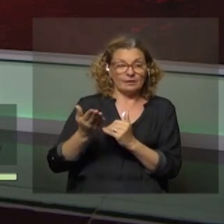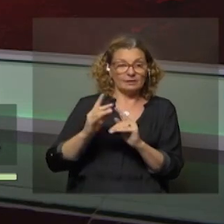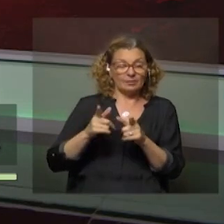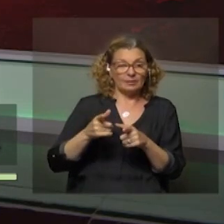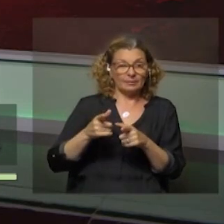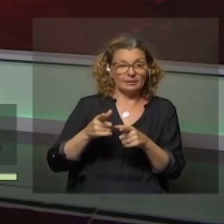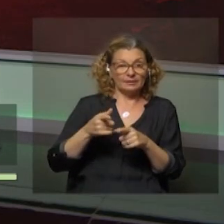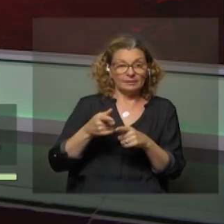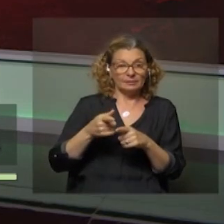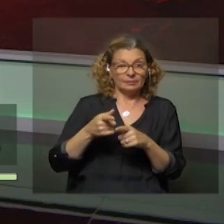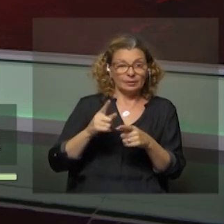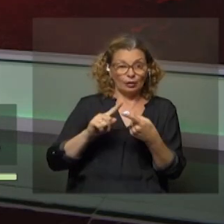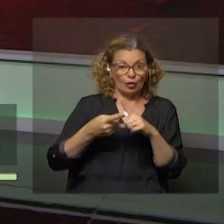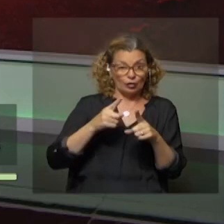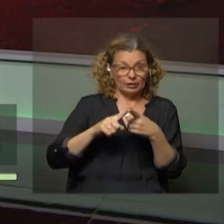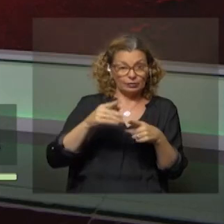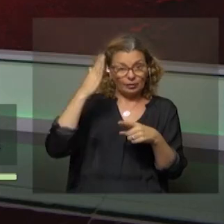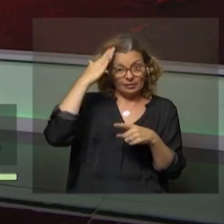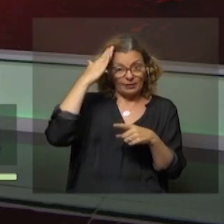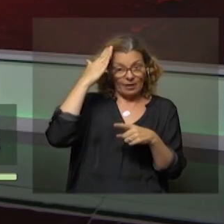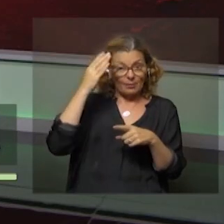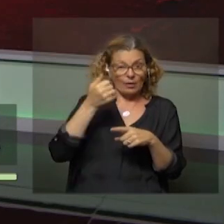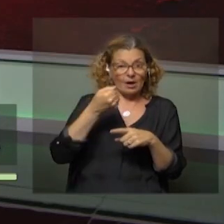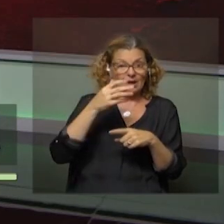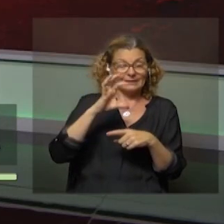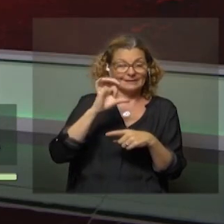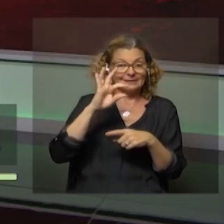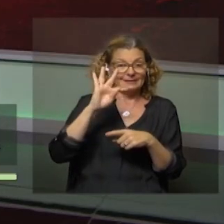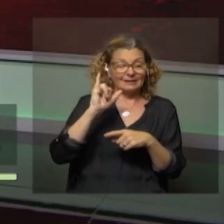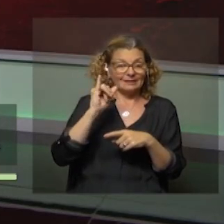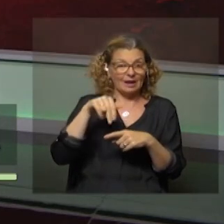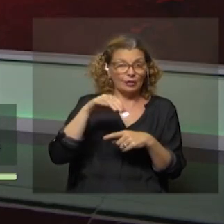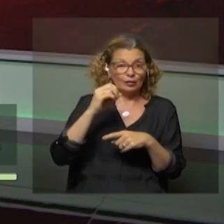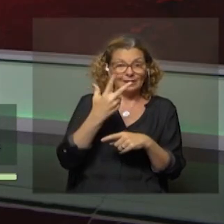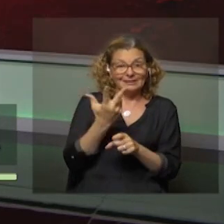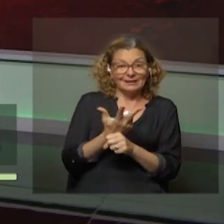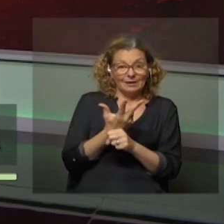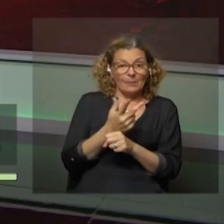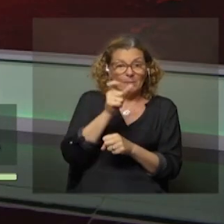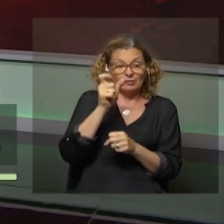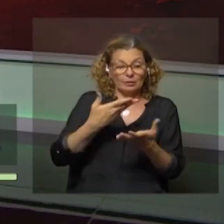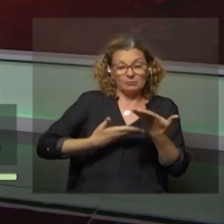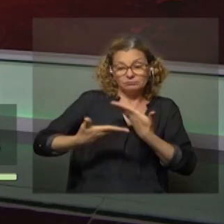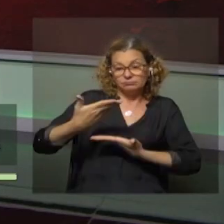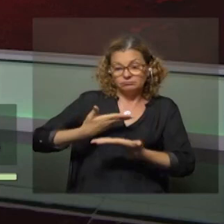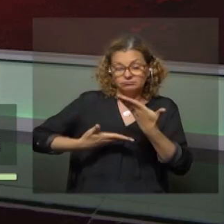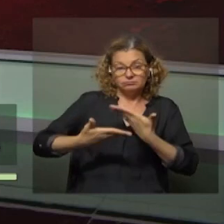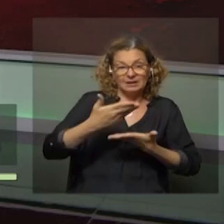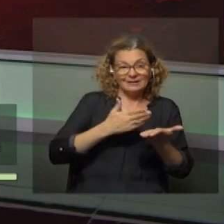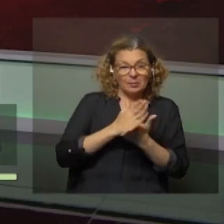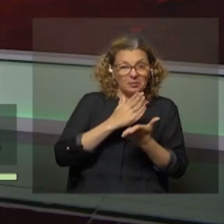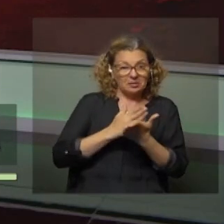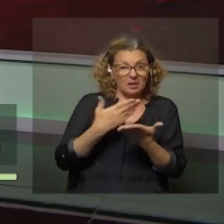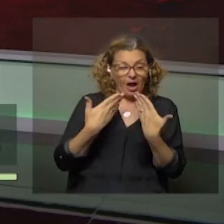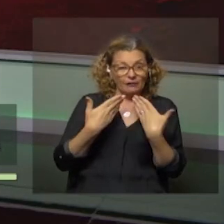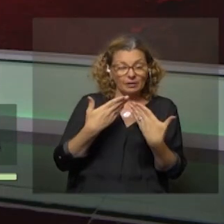utilizar estos contactos que sabemos que Alejandro anestesiano tenía y estas tres personas interactuaban constantemente con Alejandro